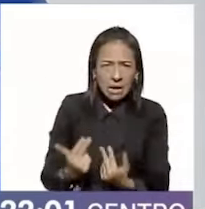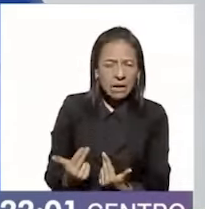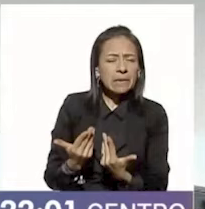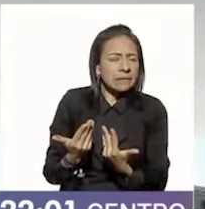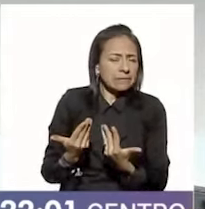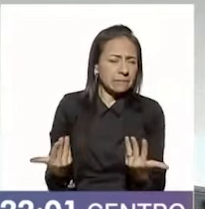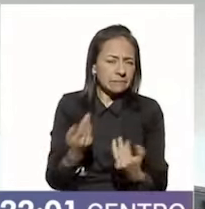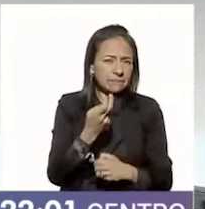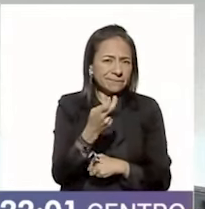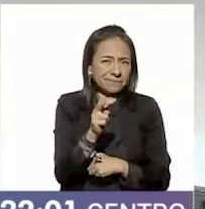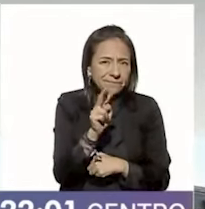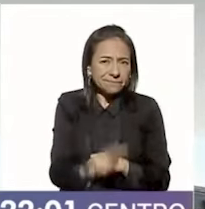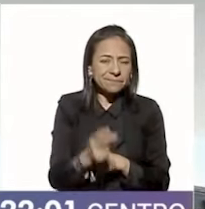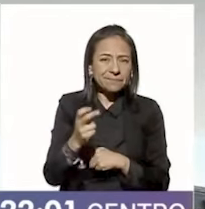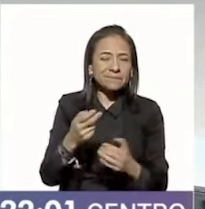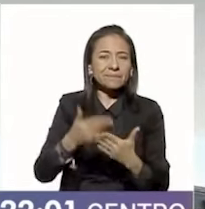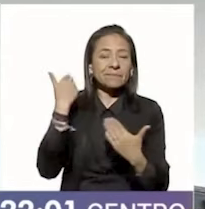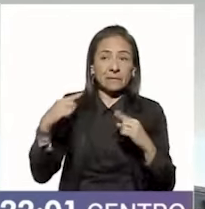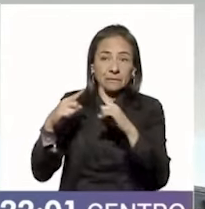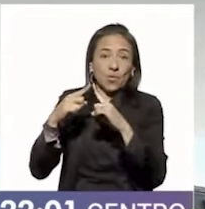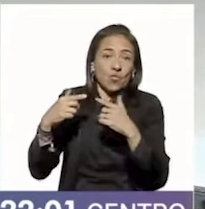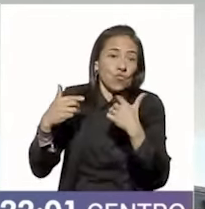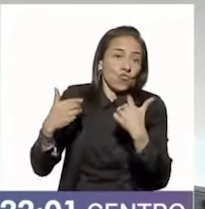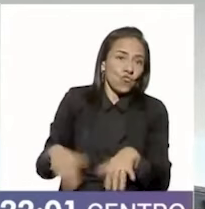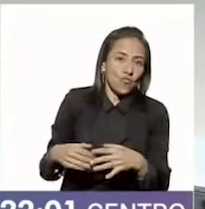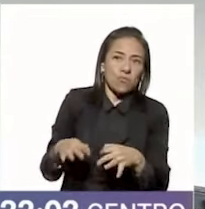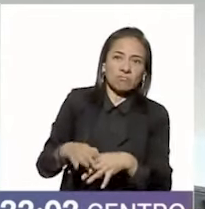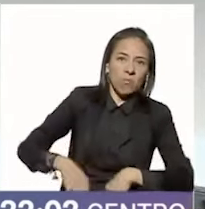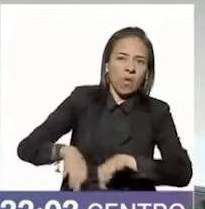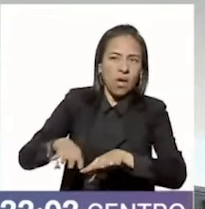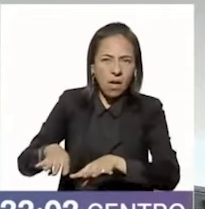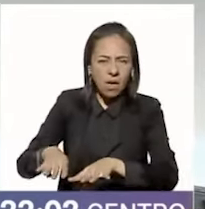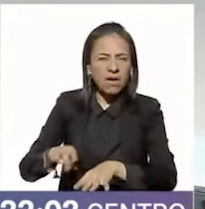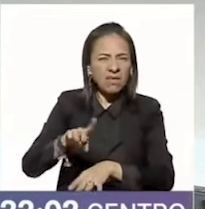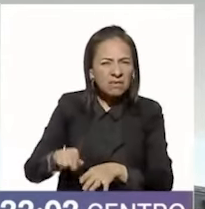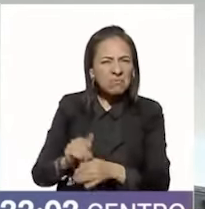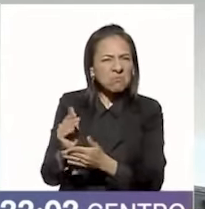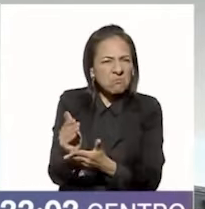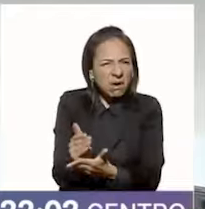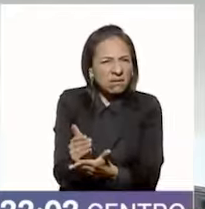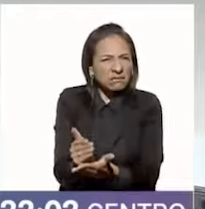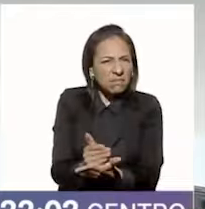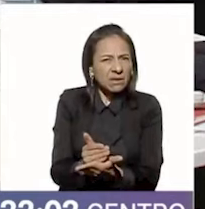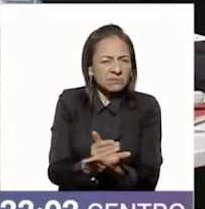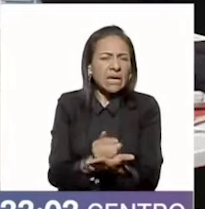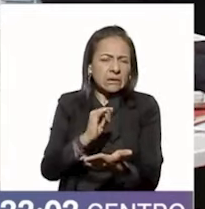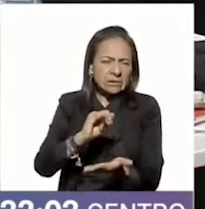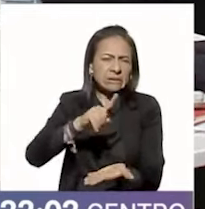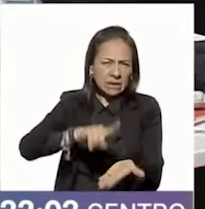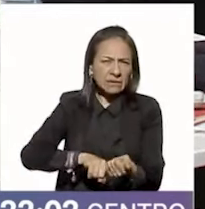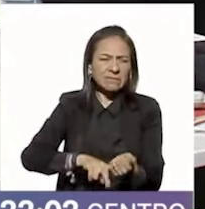ha restado muchísima importancia y mucho peso, a pesar de todos estos sacerdotes que trataron de